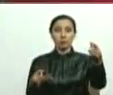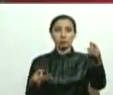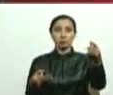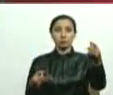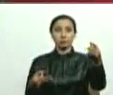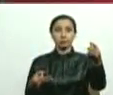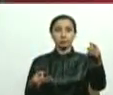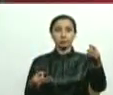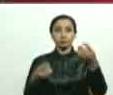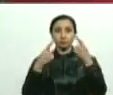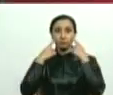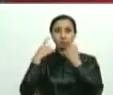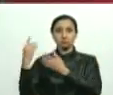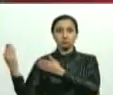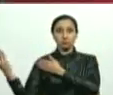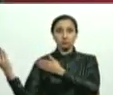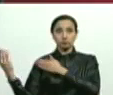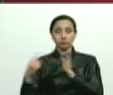ante ustedes,